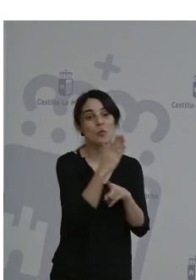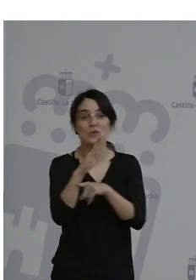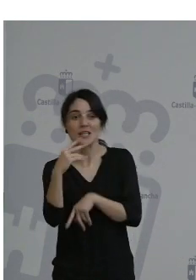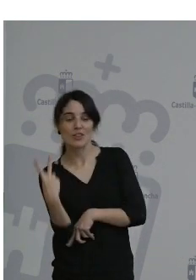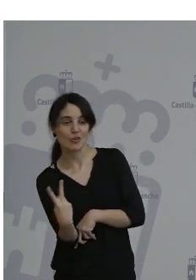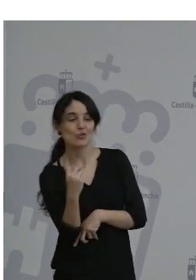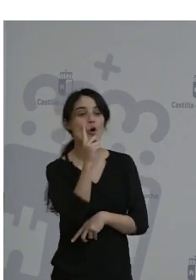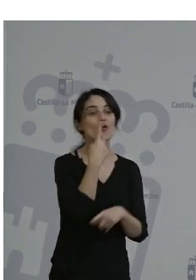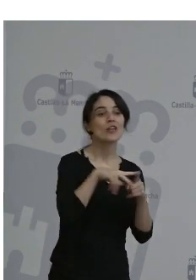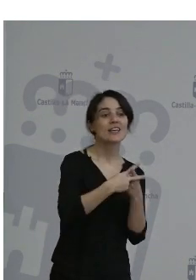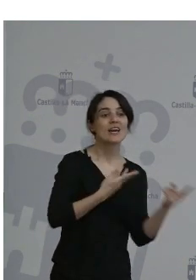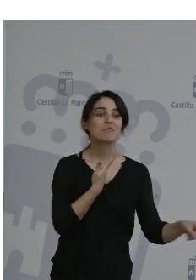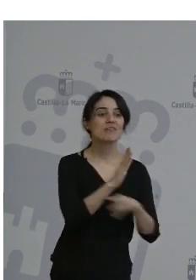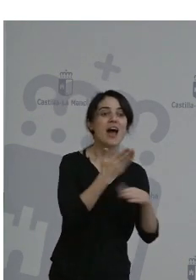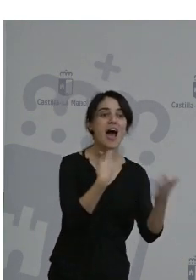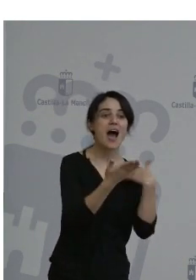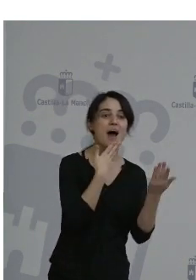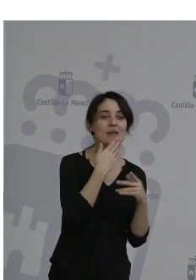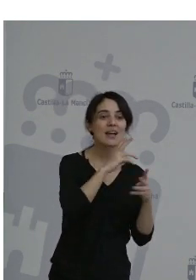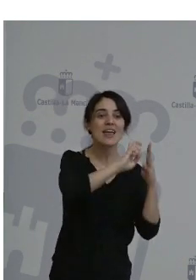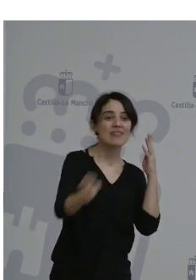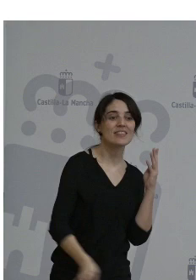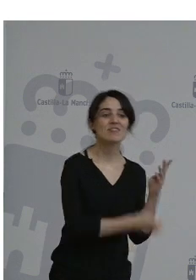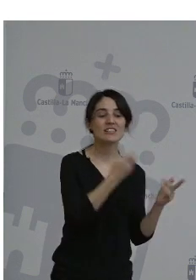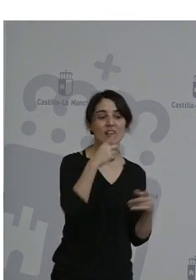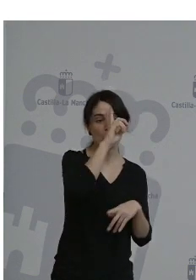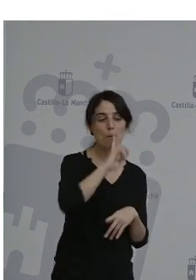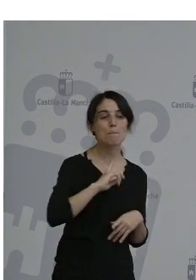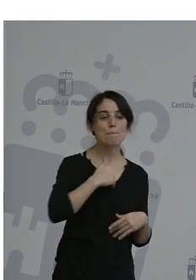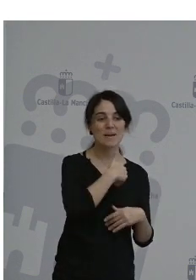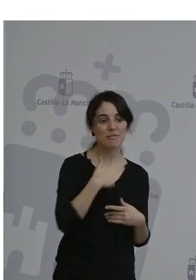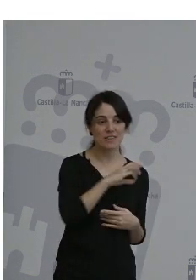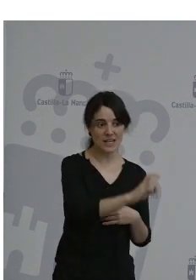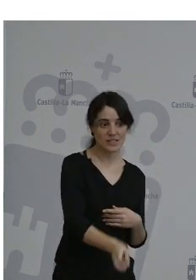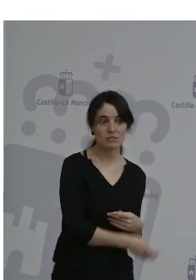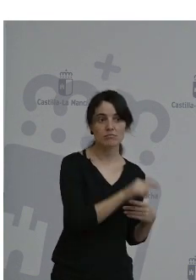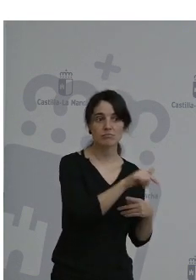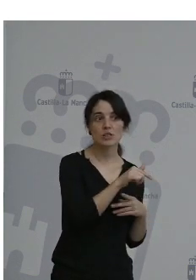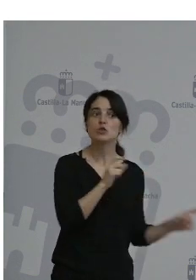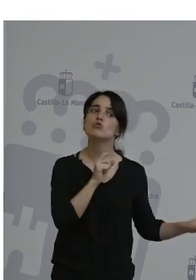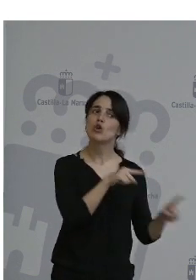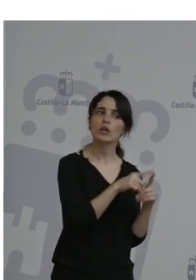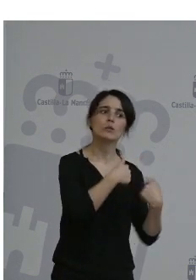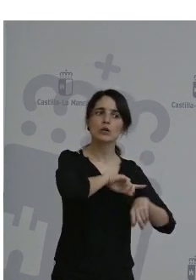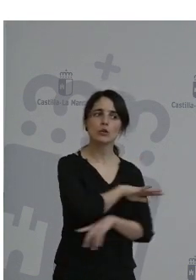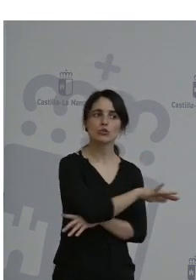en el que íbamos a hablar sobre la diversificación de perfiles, que es uno de los retos que tenemos,